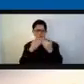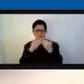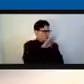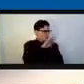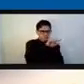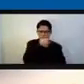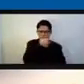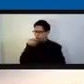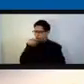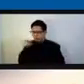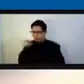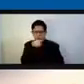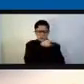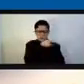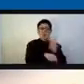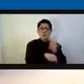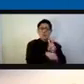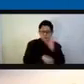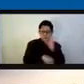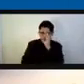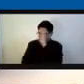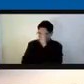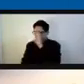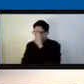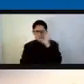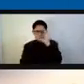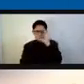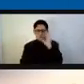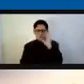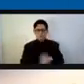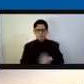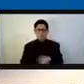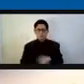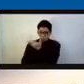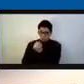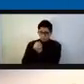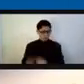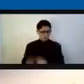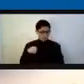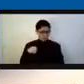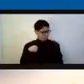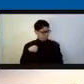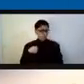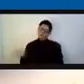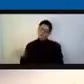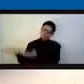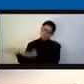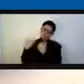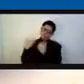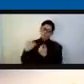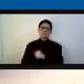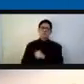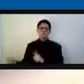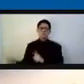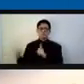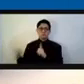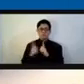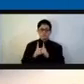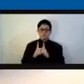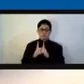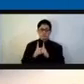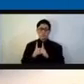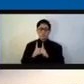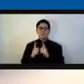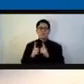bueno, me acogió, trabajaba, era del área, justamente era el que dirigía el